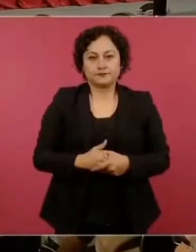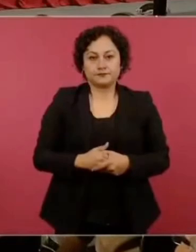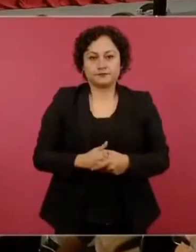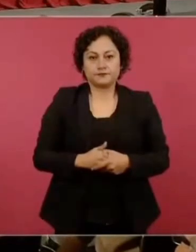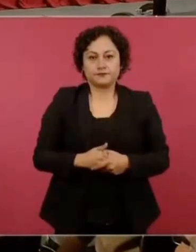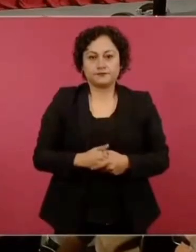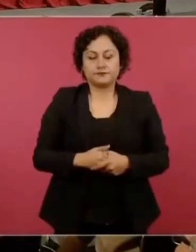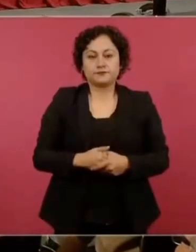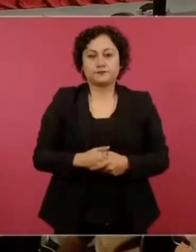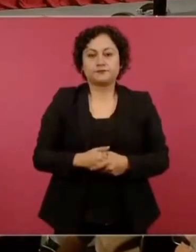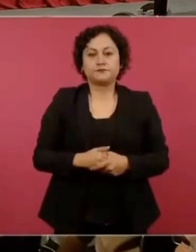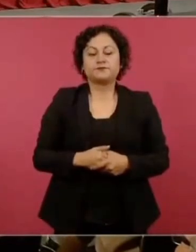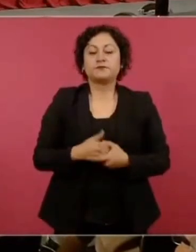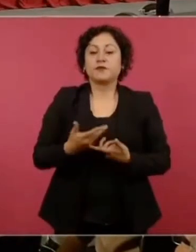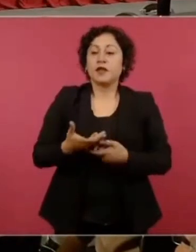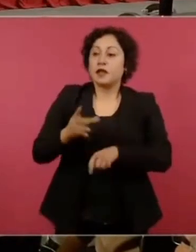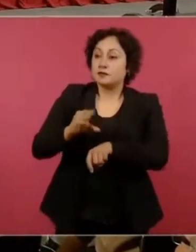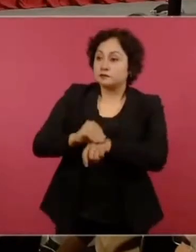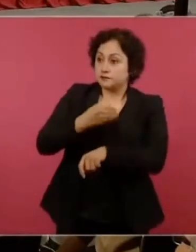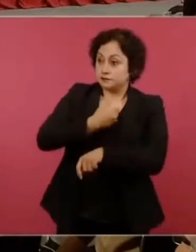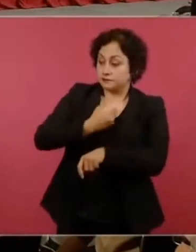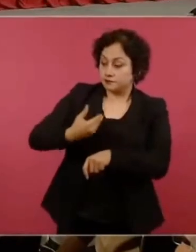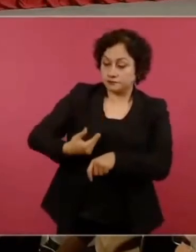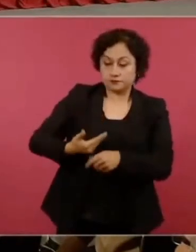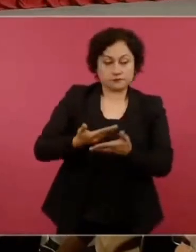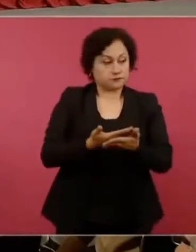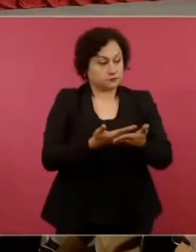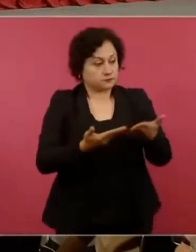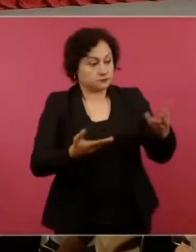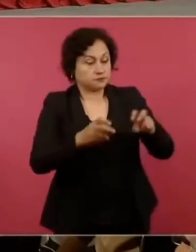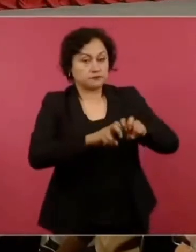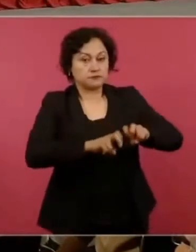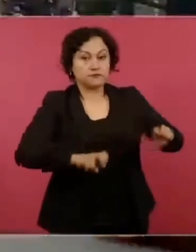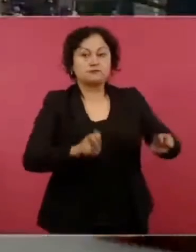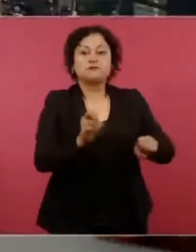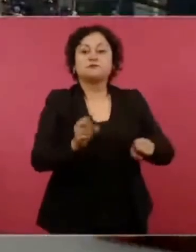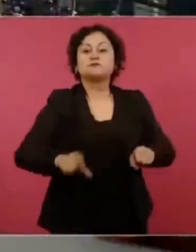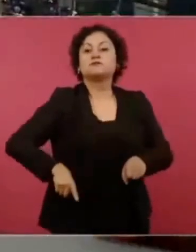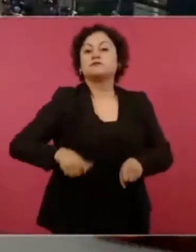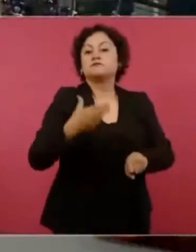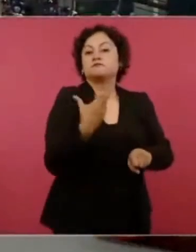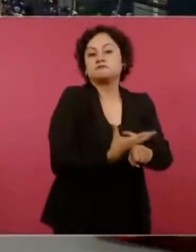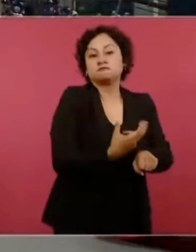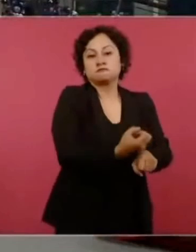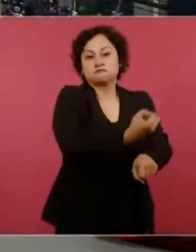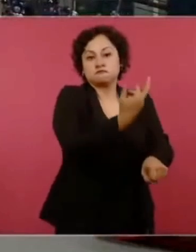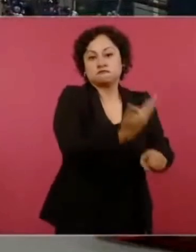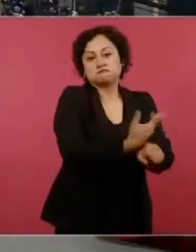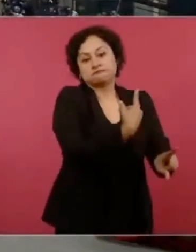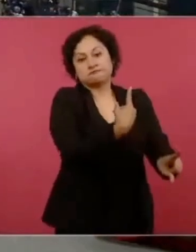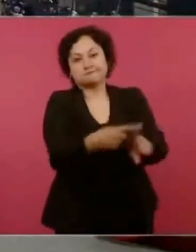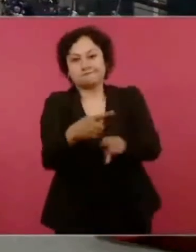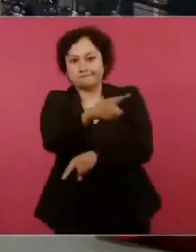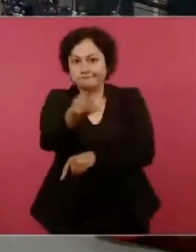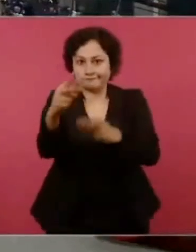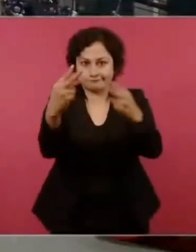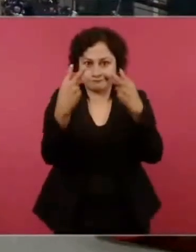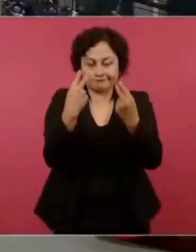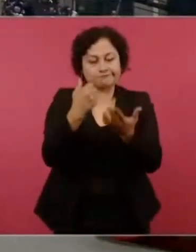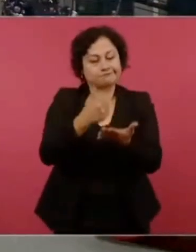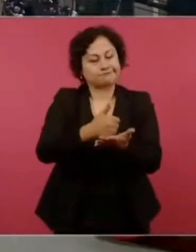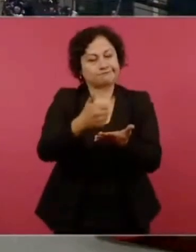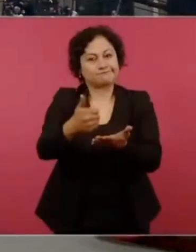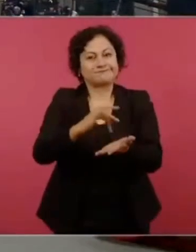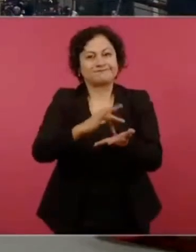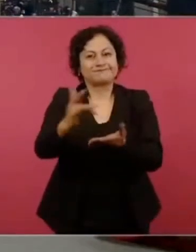Con su permiso, presidente, gobernadoras, gobernadores, secretarios, a todo el equipo y a quienes hoy nos ven. El pasado 21 de